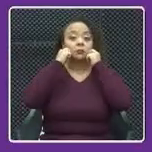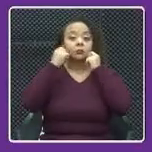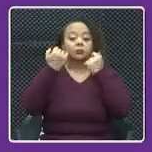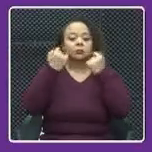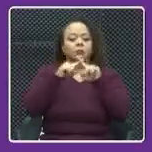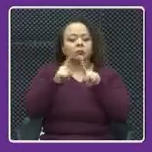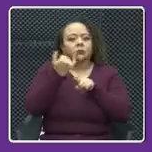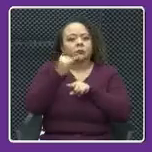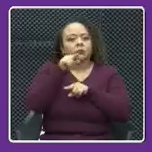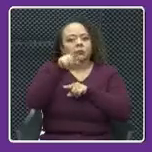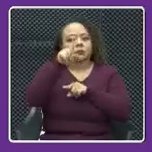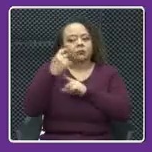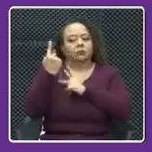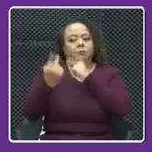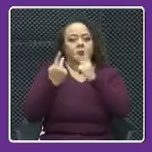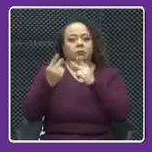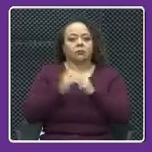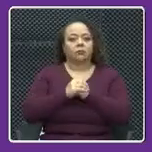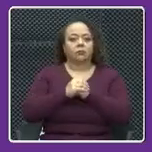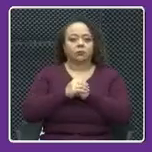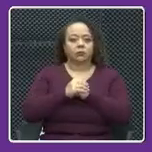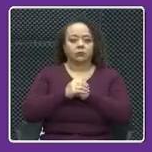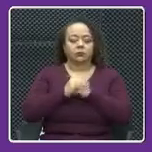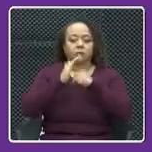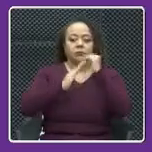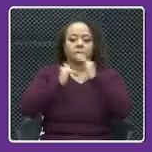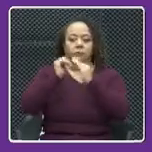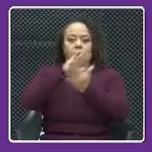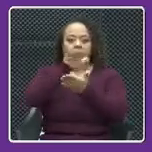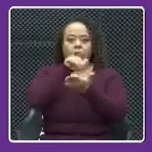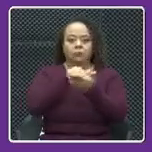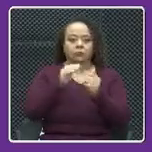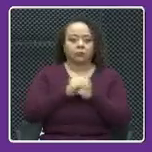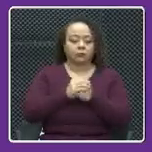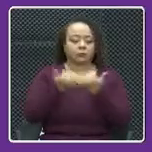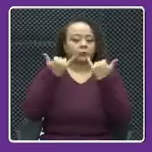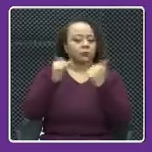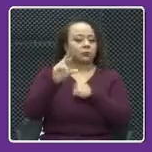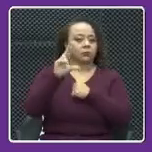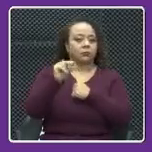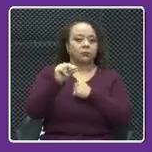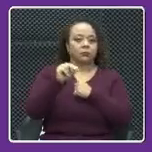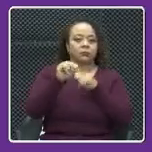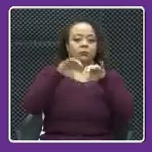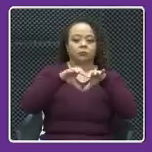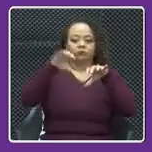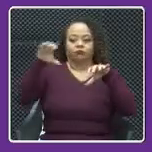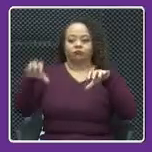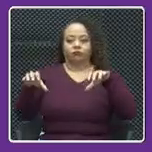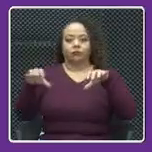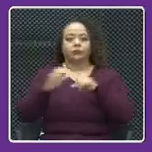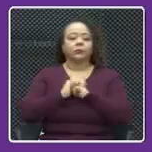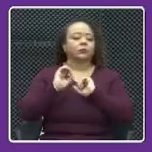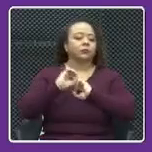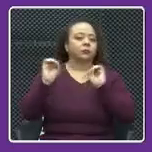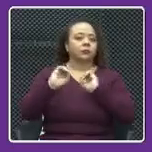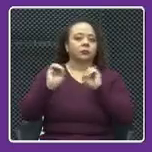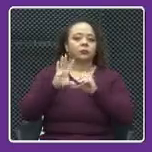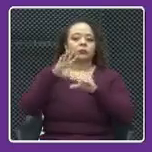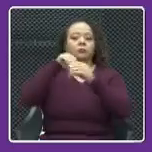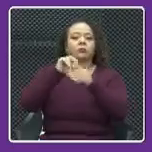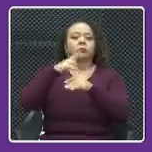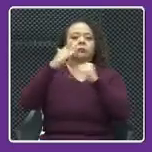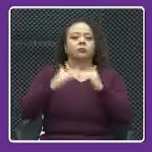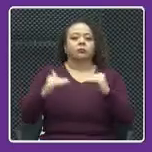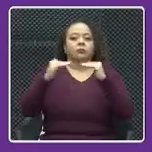si usted requiere visitarnos, estamos ubicados en el edificio central. Ya no estamos en ningún edificio anexo, estamos en el